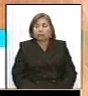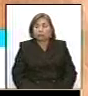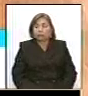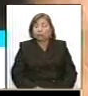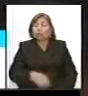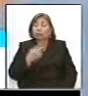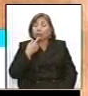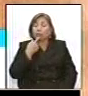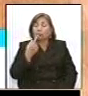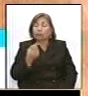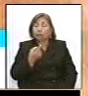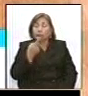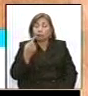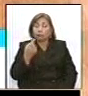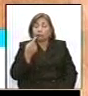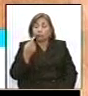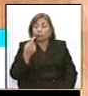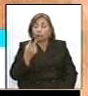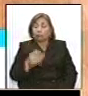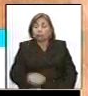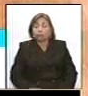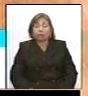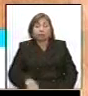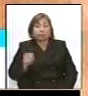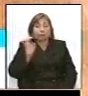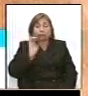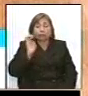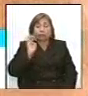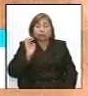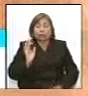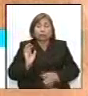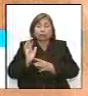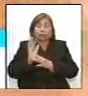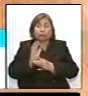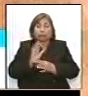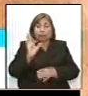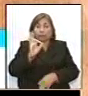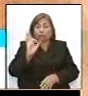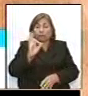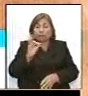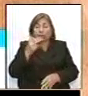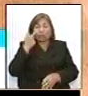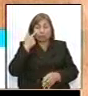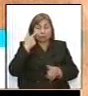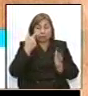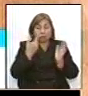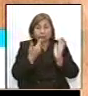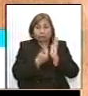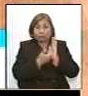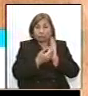Esa es la única observación a la semana de representación de enero. En la semana de representación del mes de febrero se observan